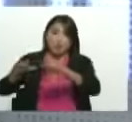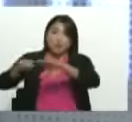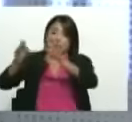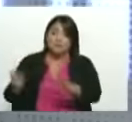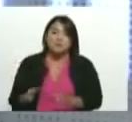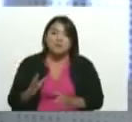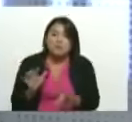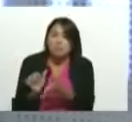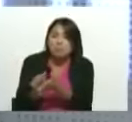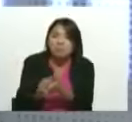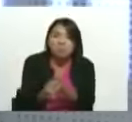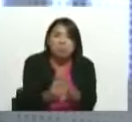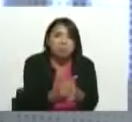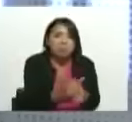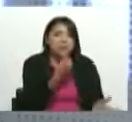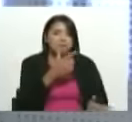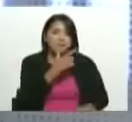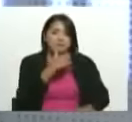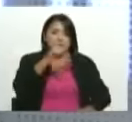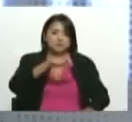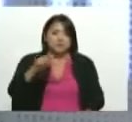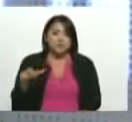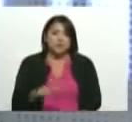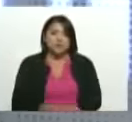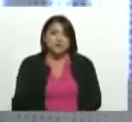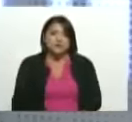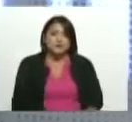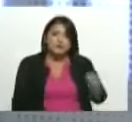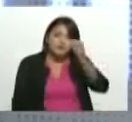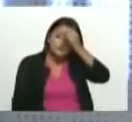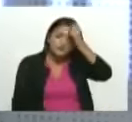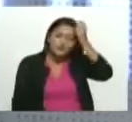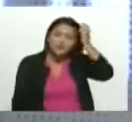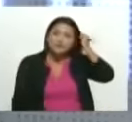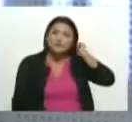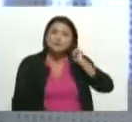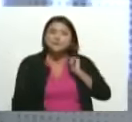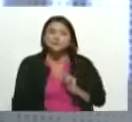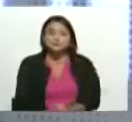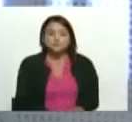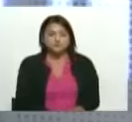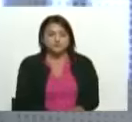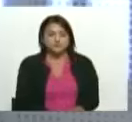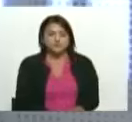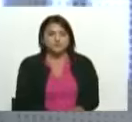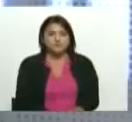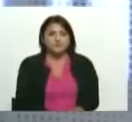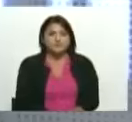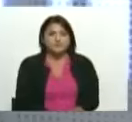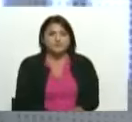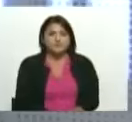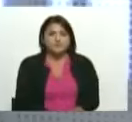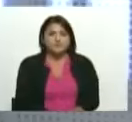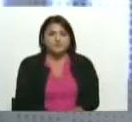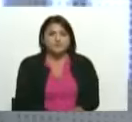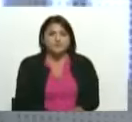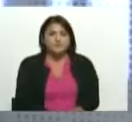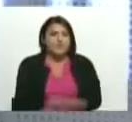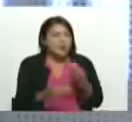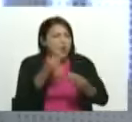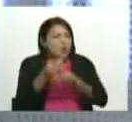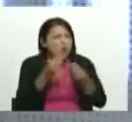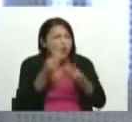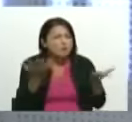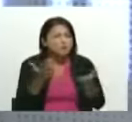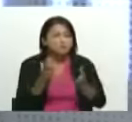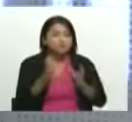Y usted, que seguramente me está viendo, sabe que por su casa había un centro que no había nadie. Entonces, con esta estadística, ¿cómo se mantiene que en